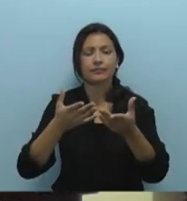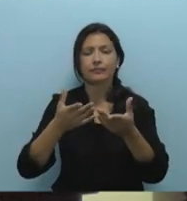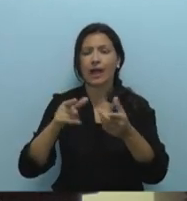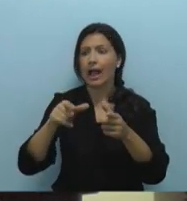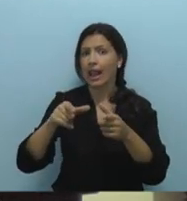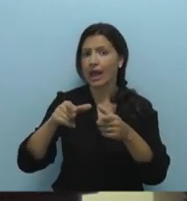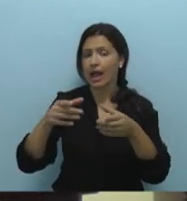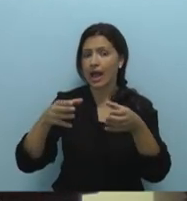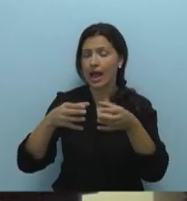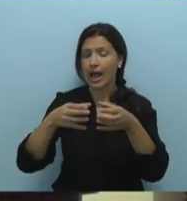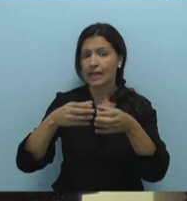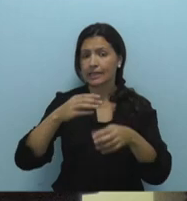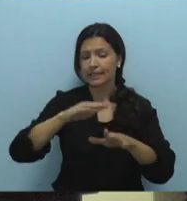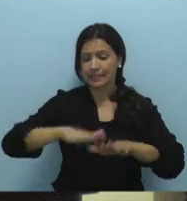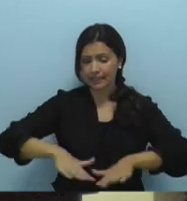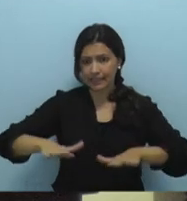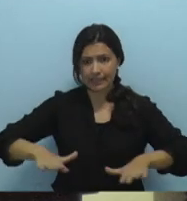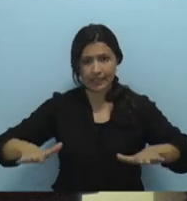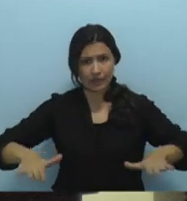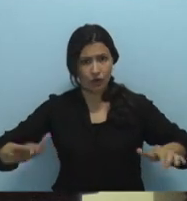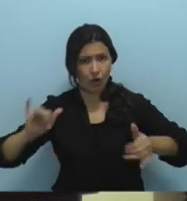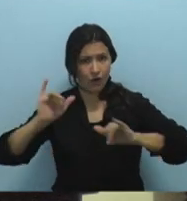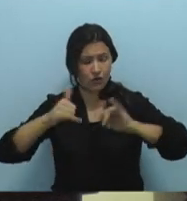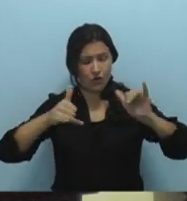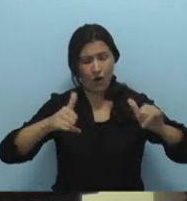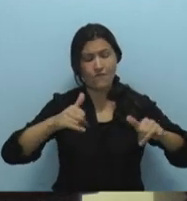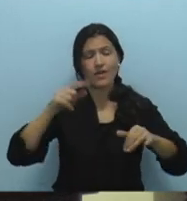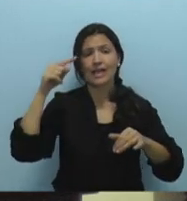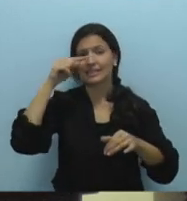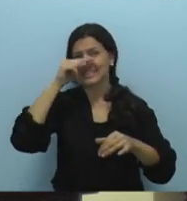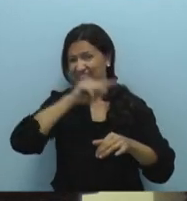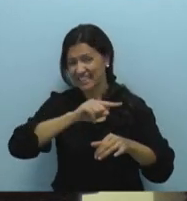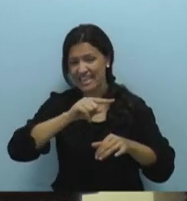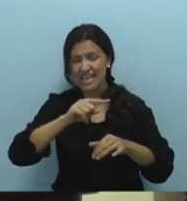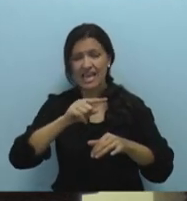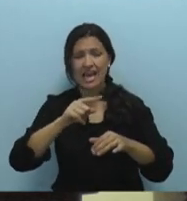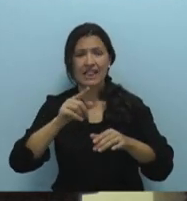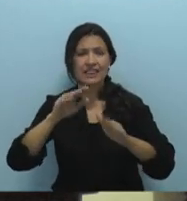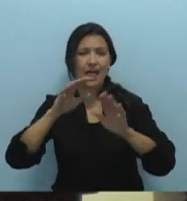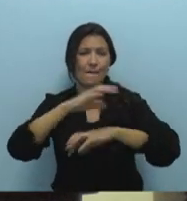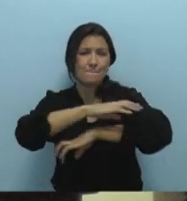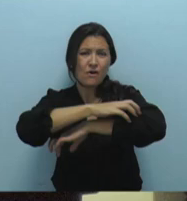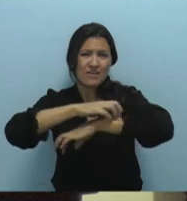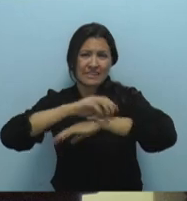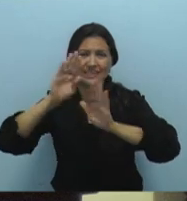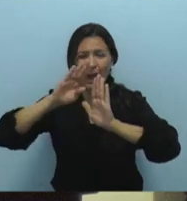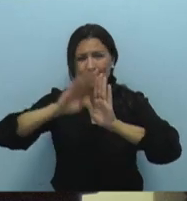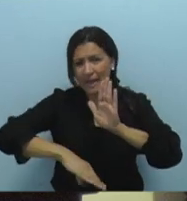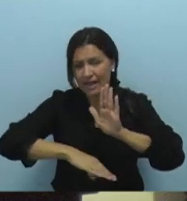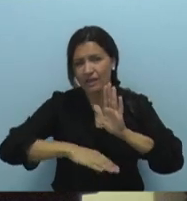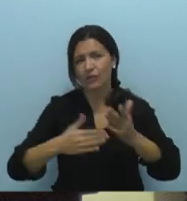10 niños, niñas y jóvenes en Argentina bajo la línea de